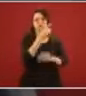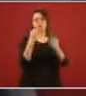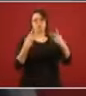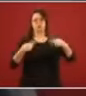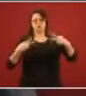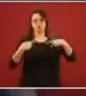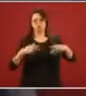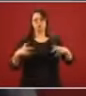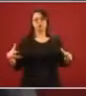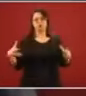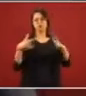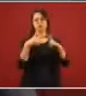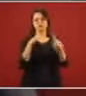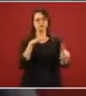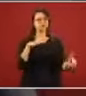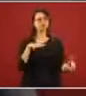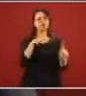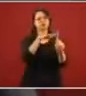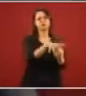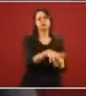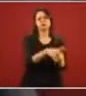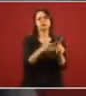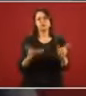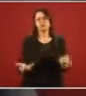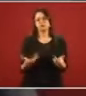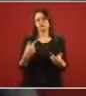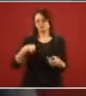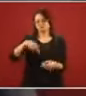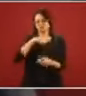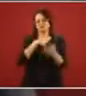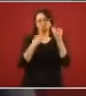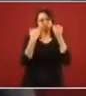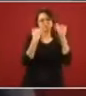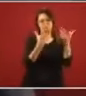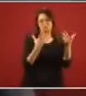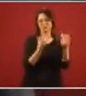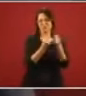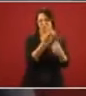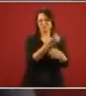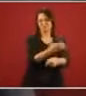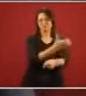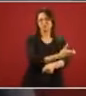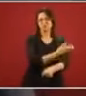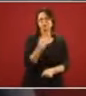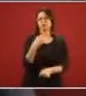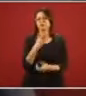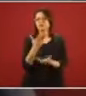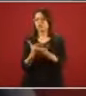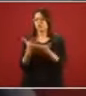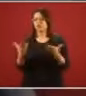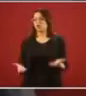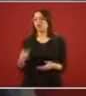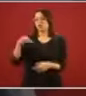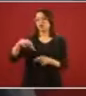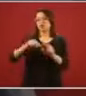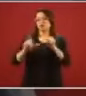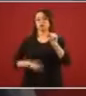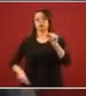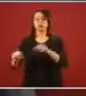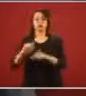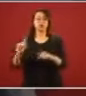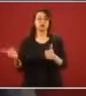eso. ¿Qué le dice usted al obispo a esta consideración de la creencia religiosa más importante en